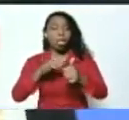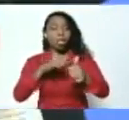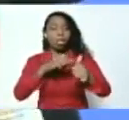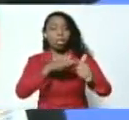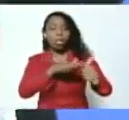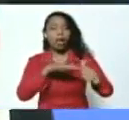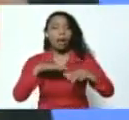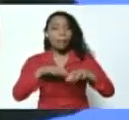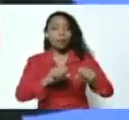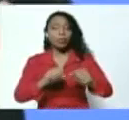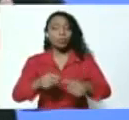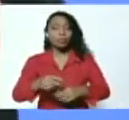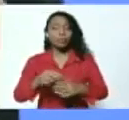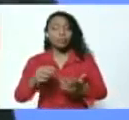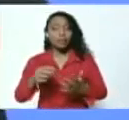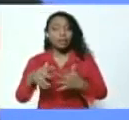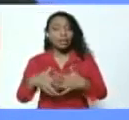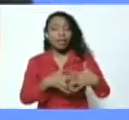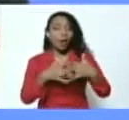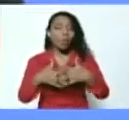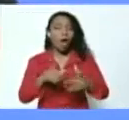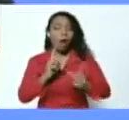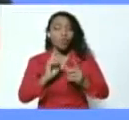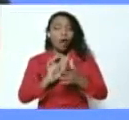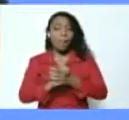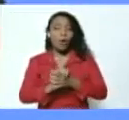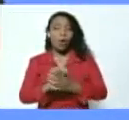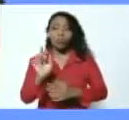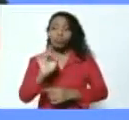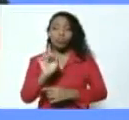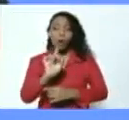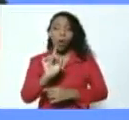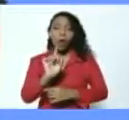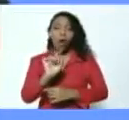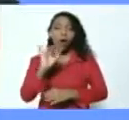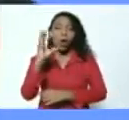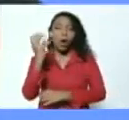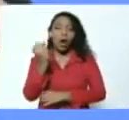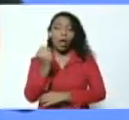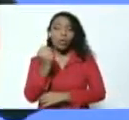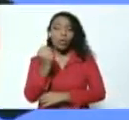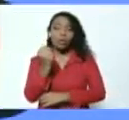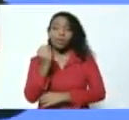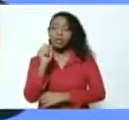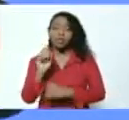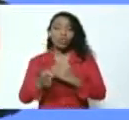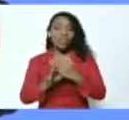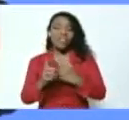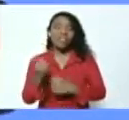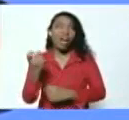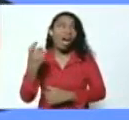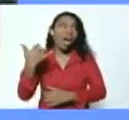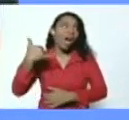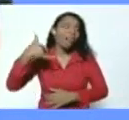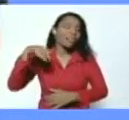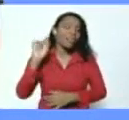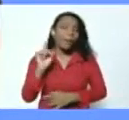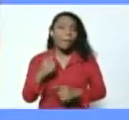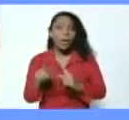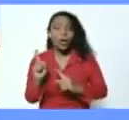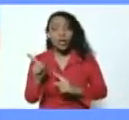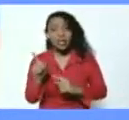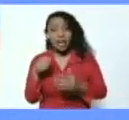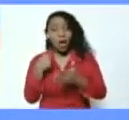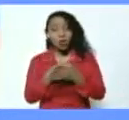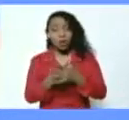imperialismo norteamericano con algunos aliados, no lo han logrado ni lo lograrán. Pero claro, la